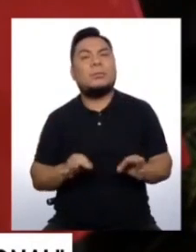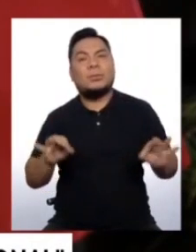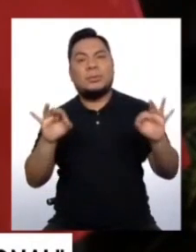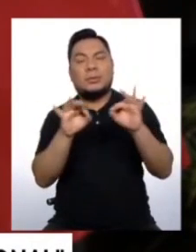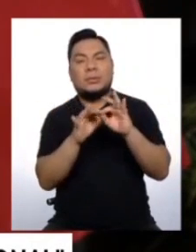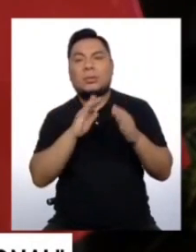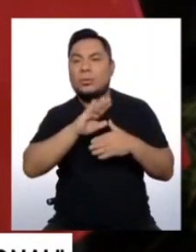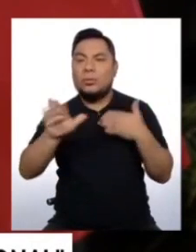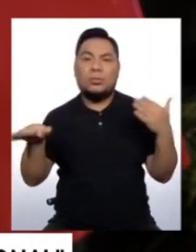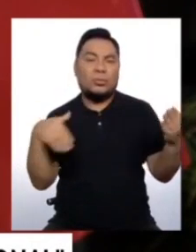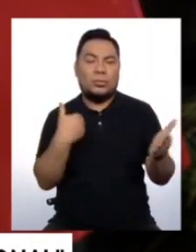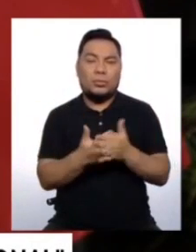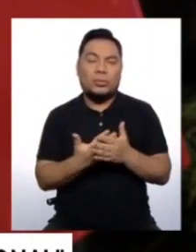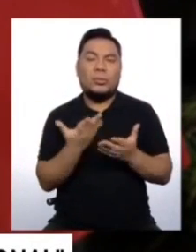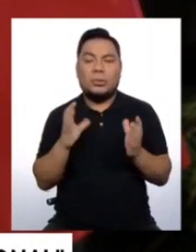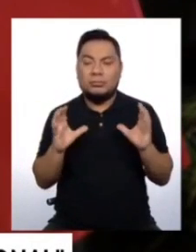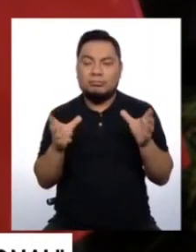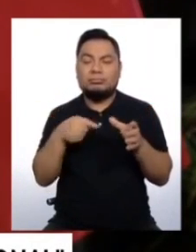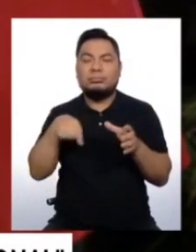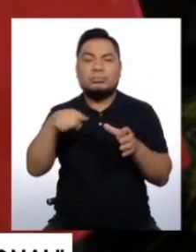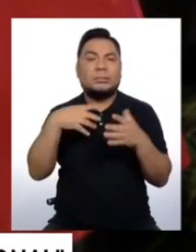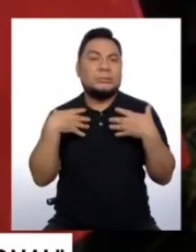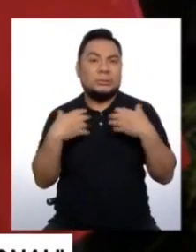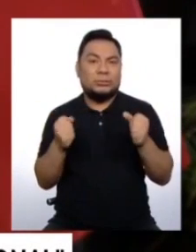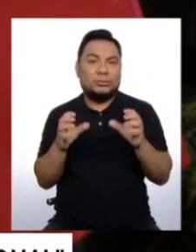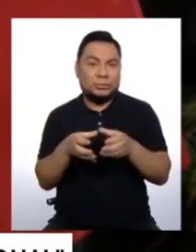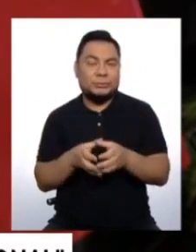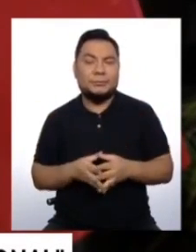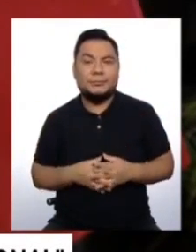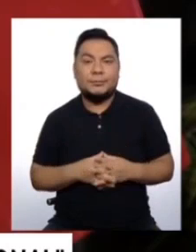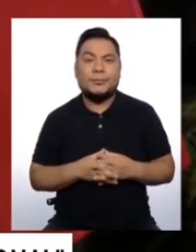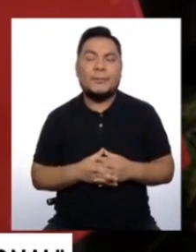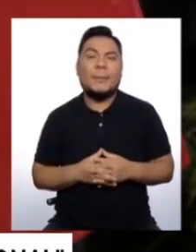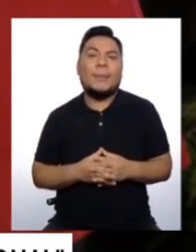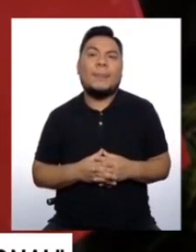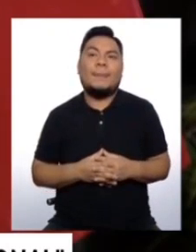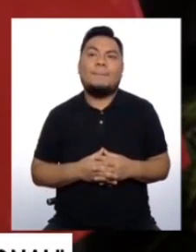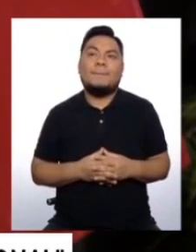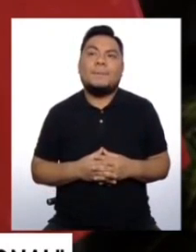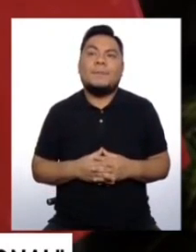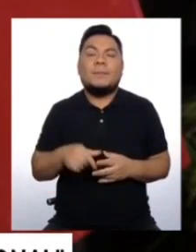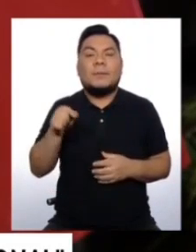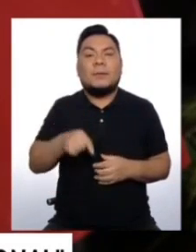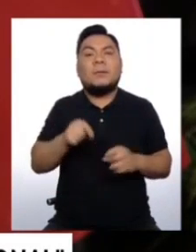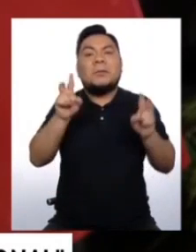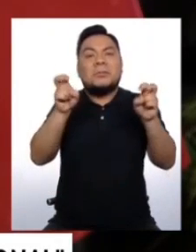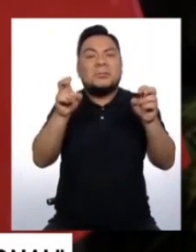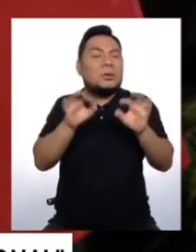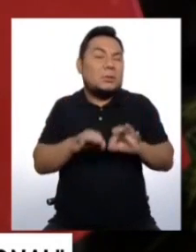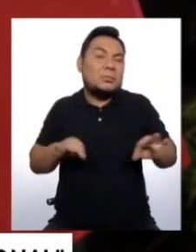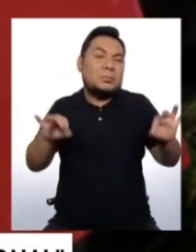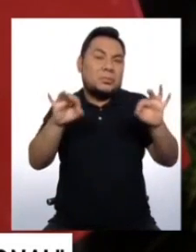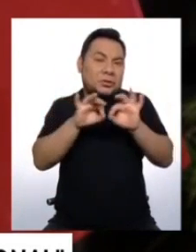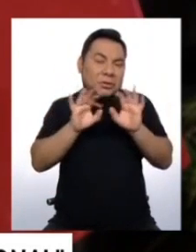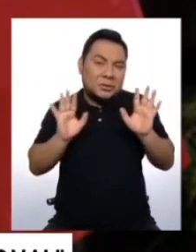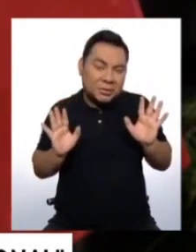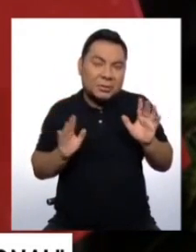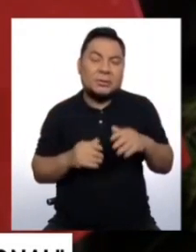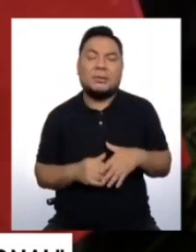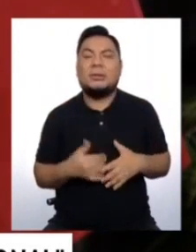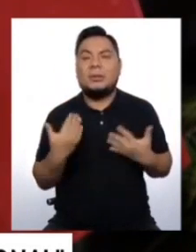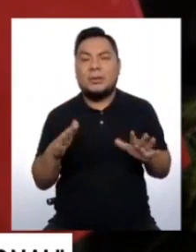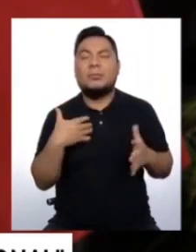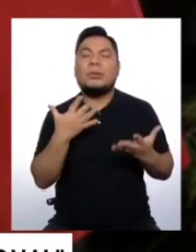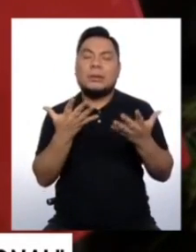importante en todo el sistema de salud, ¿no? Esos son los temas relevantes que